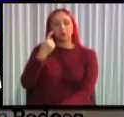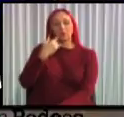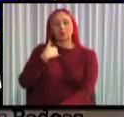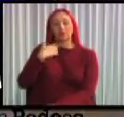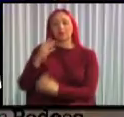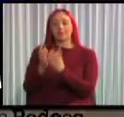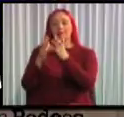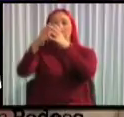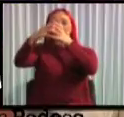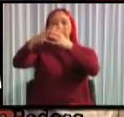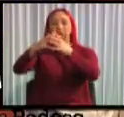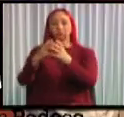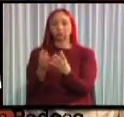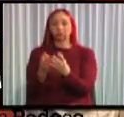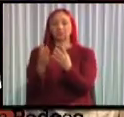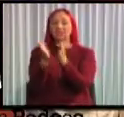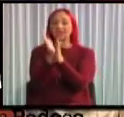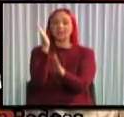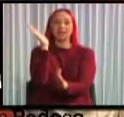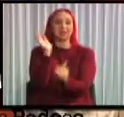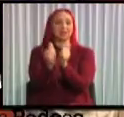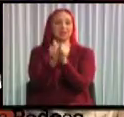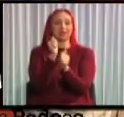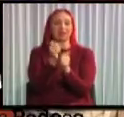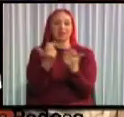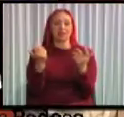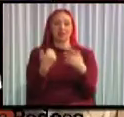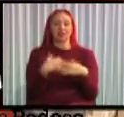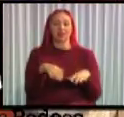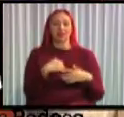balón. Y generalmente era el más malo.